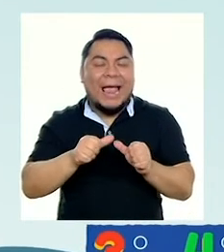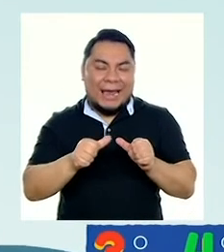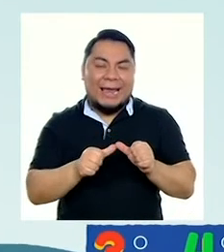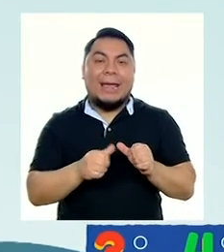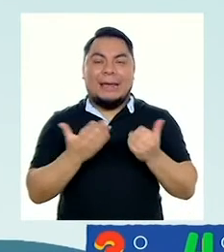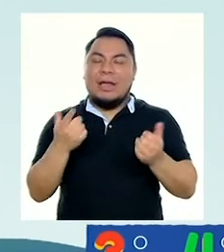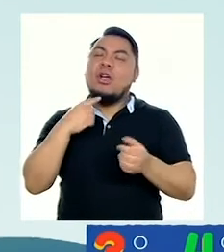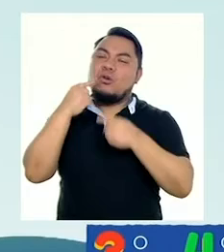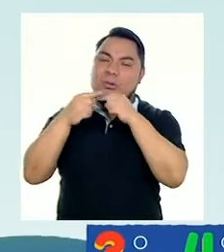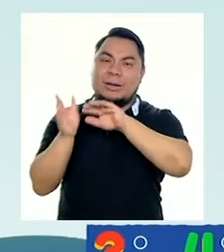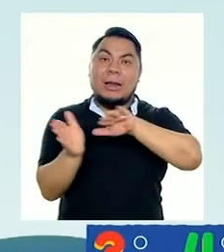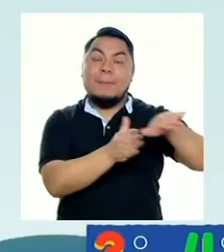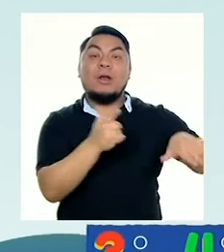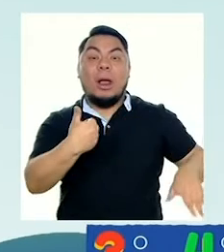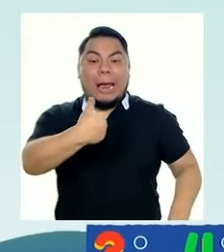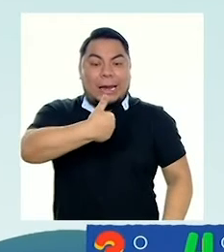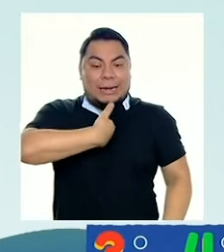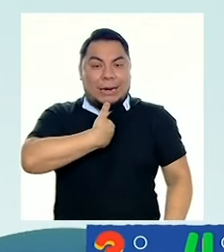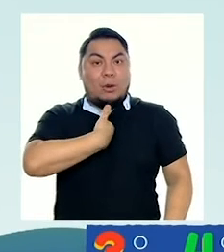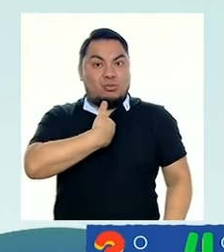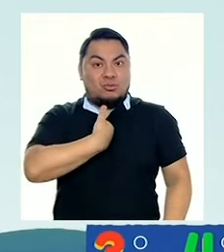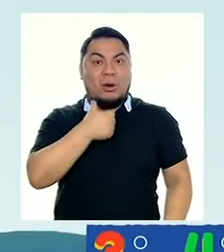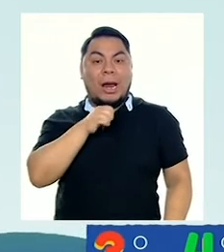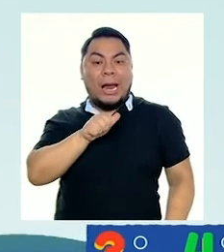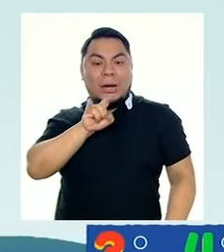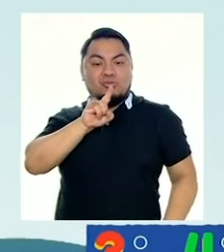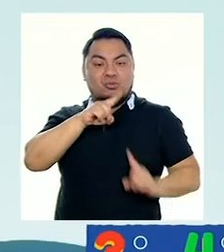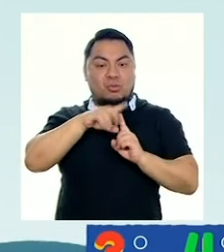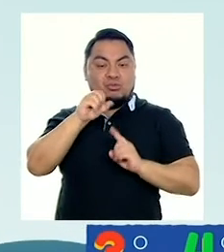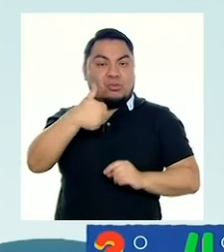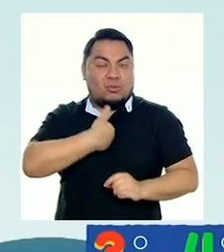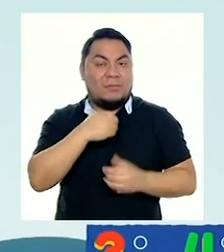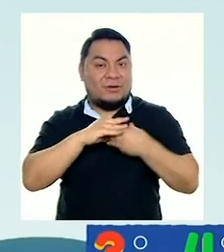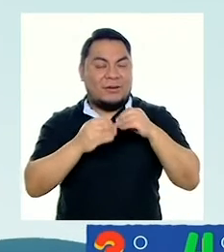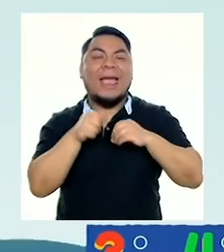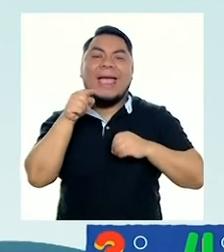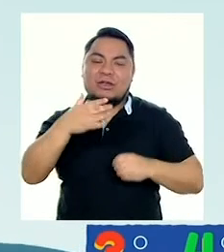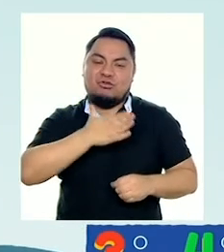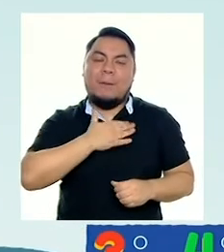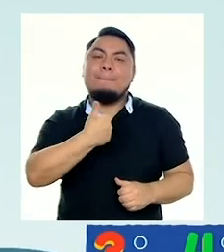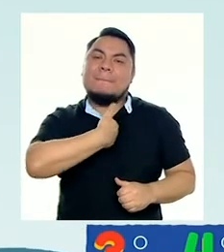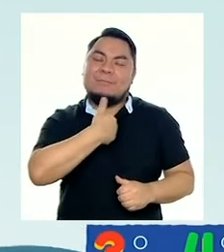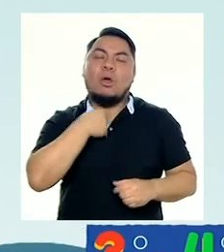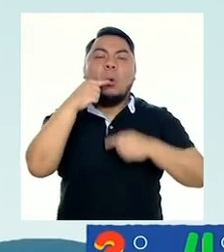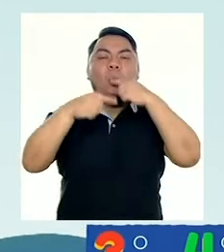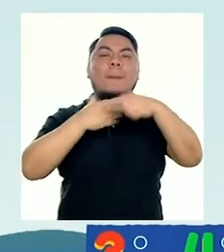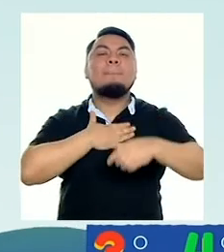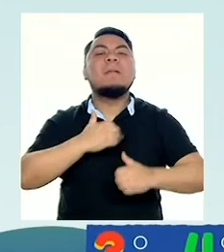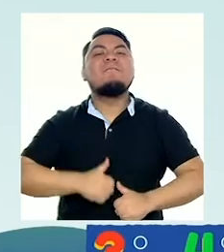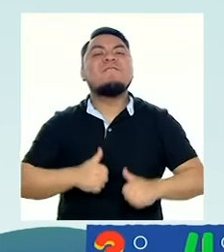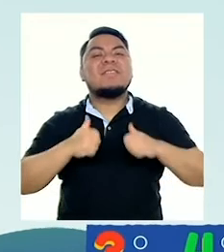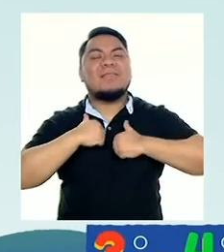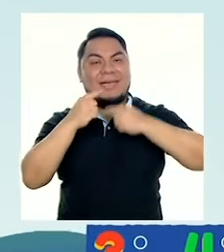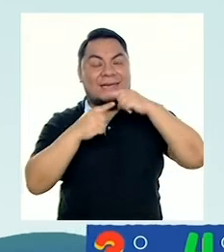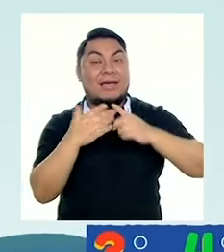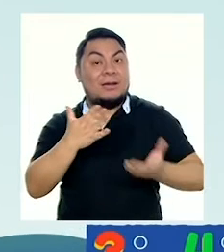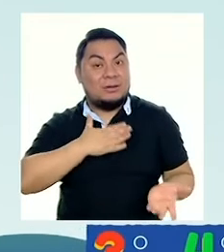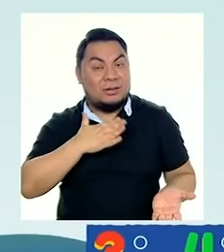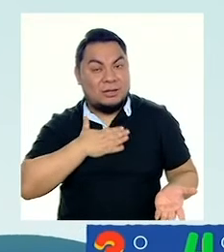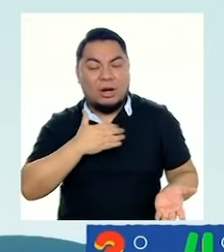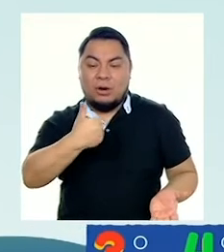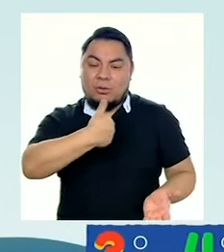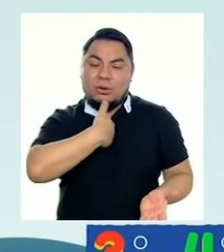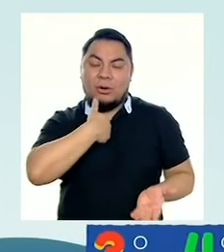la autobiografía, el autor es quien escribe sobre su propia vida. Es decir, si yo escribiera